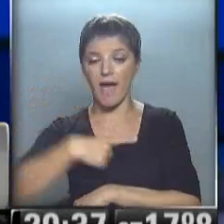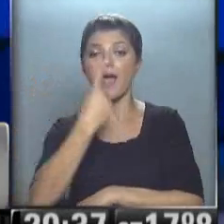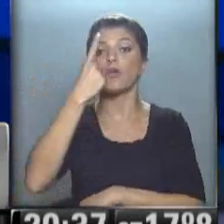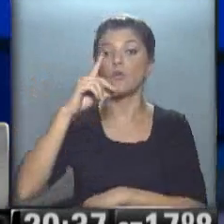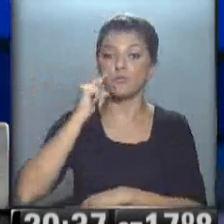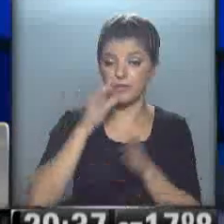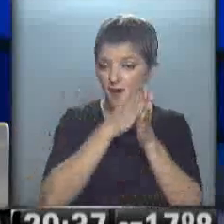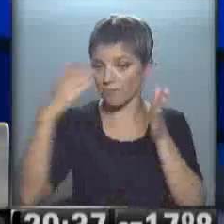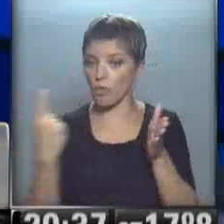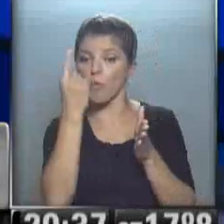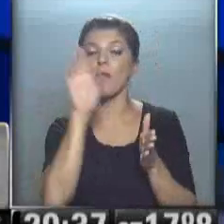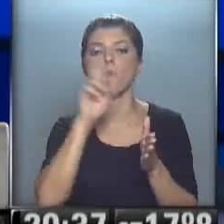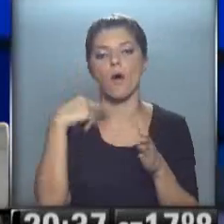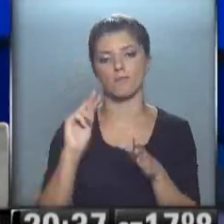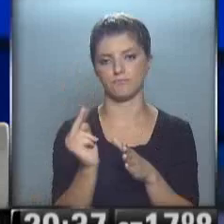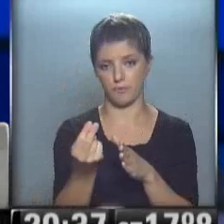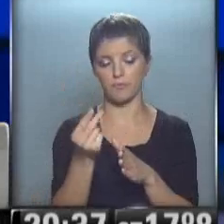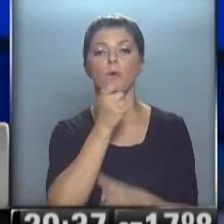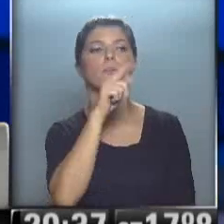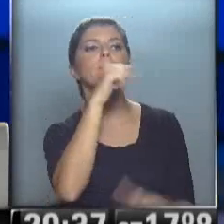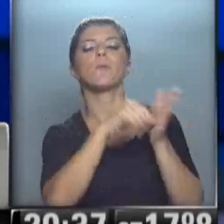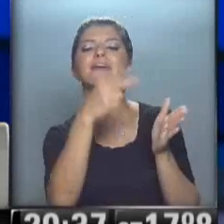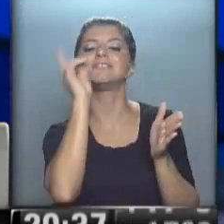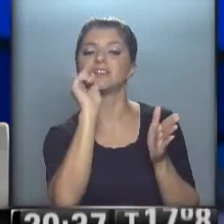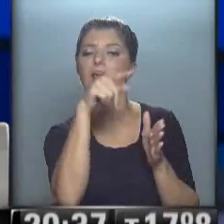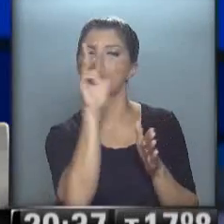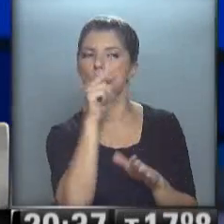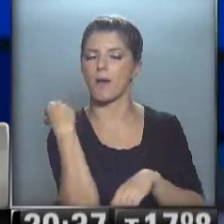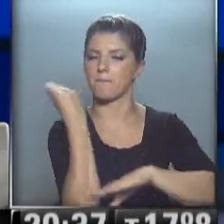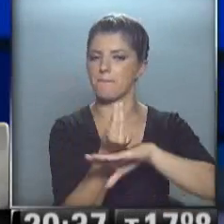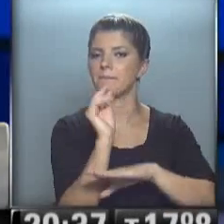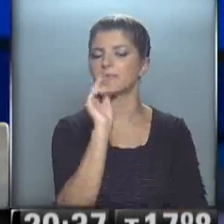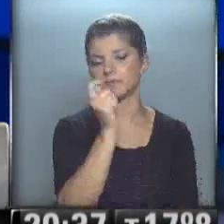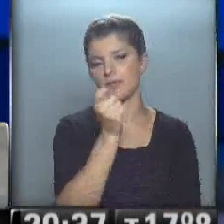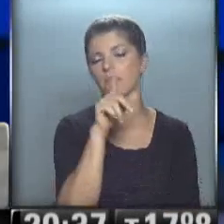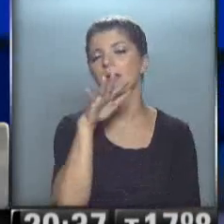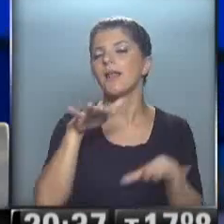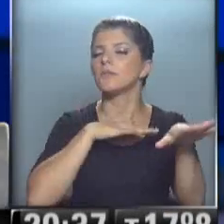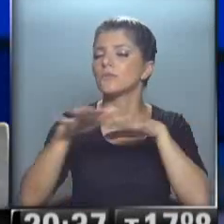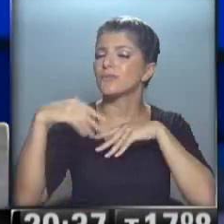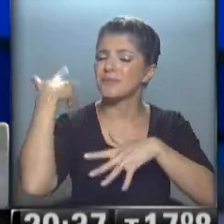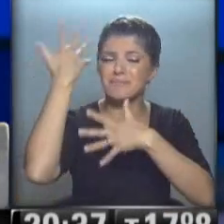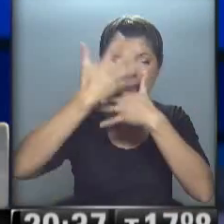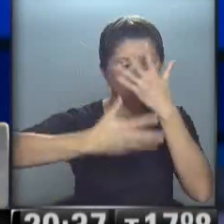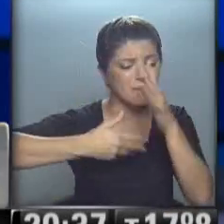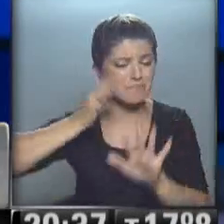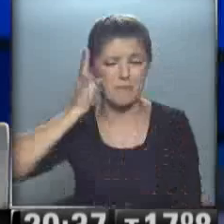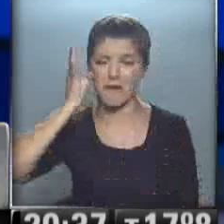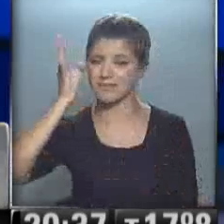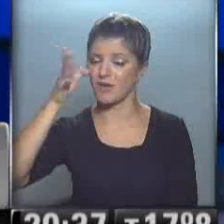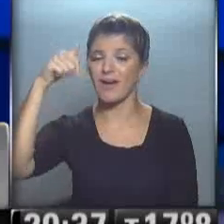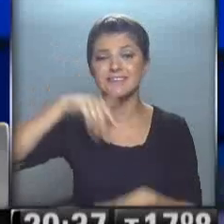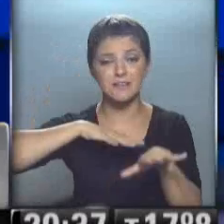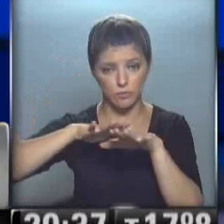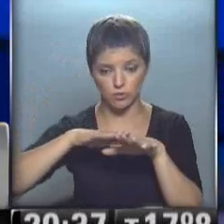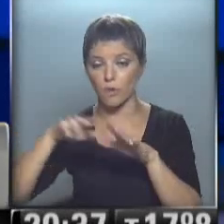día. En Chile, Bachelet lo sabe perfectamente bien, los temas de violencia son realmente sumamente impactantes. Esto que